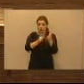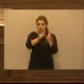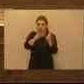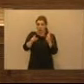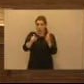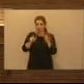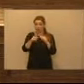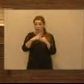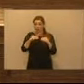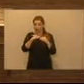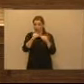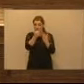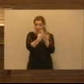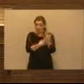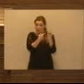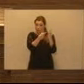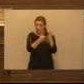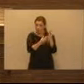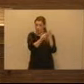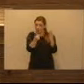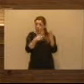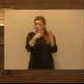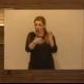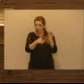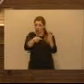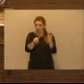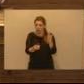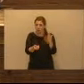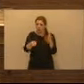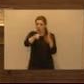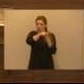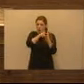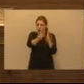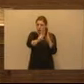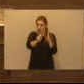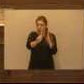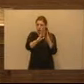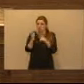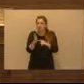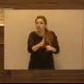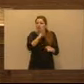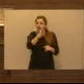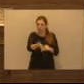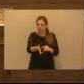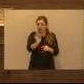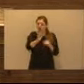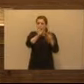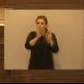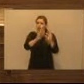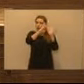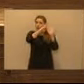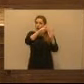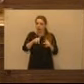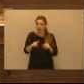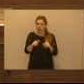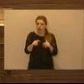y algunos con tal fortuna de que no vuelven a entrar en la lista y quedan excluidos. O por qué se ponen a cero los contadores